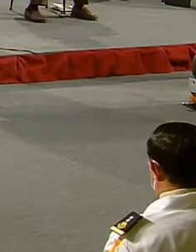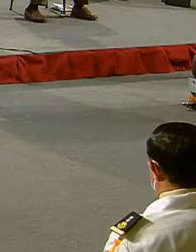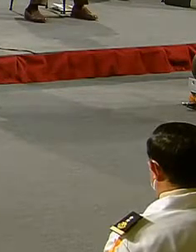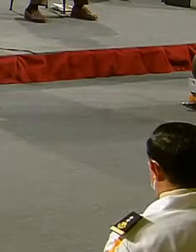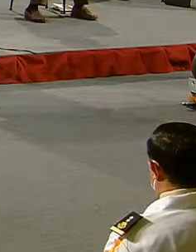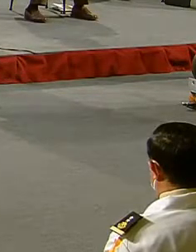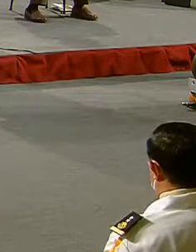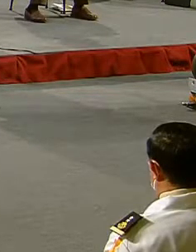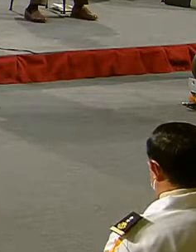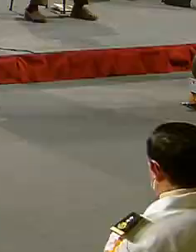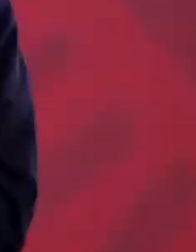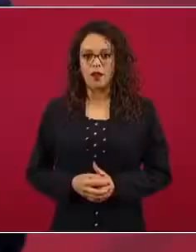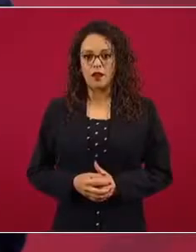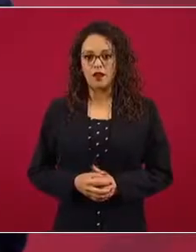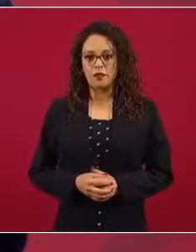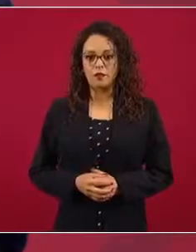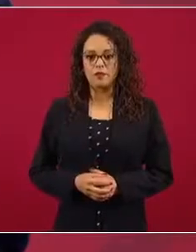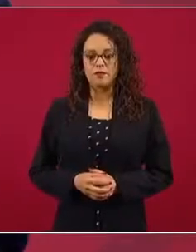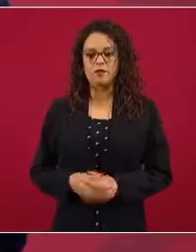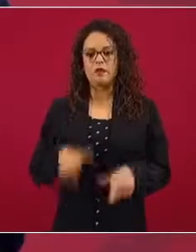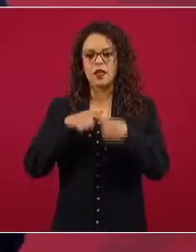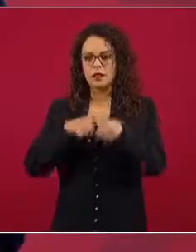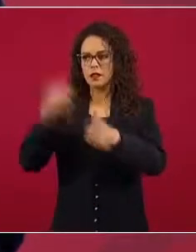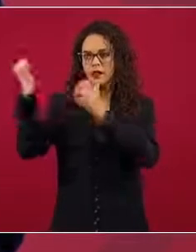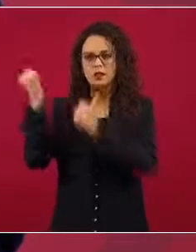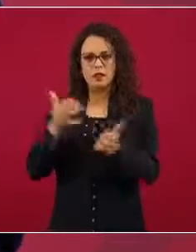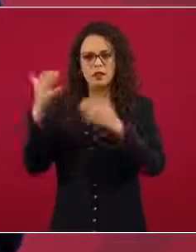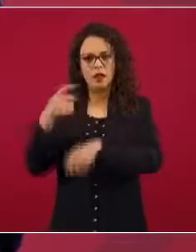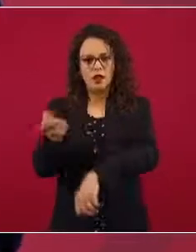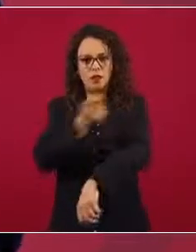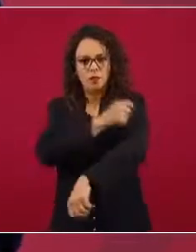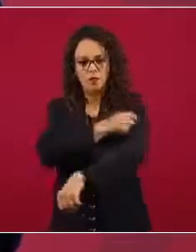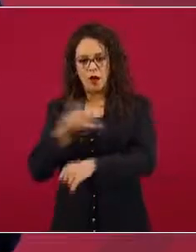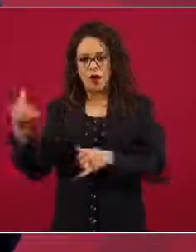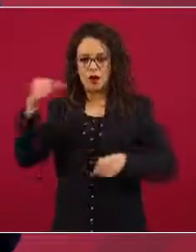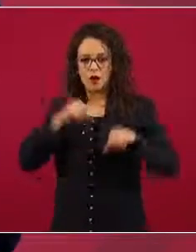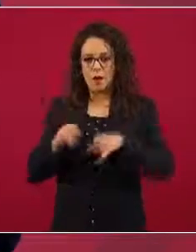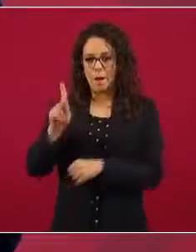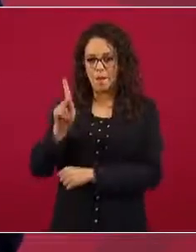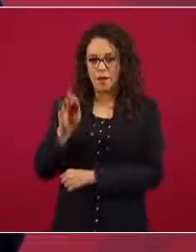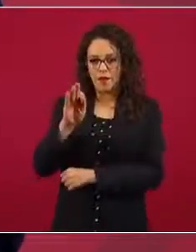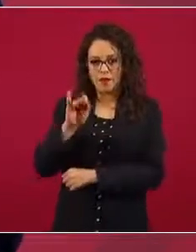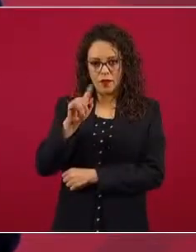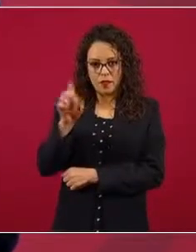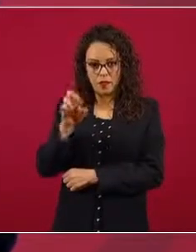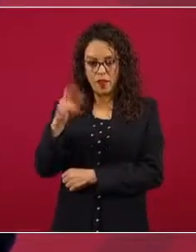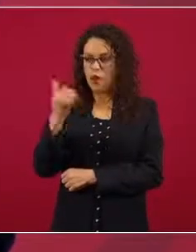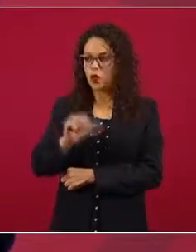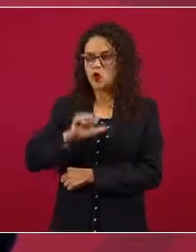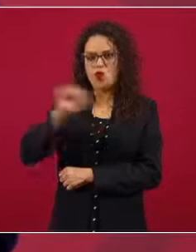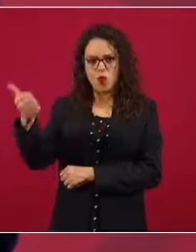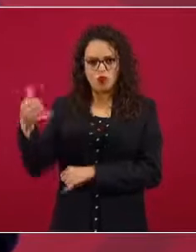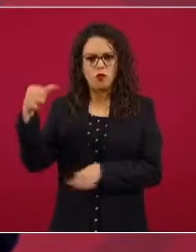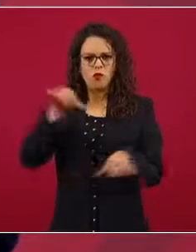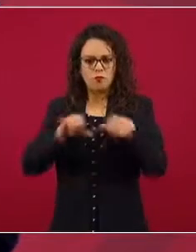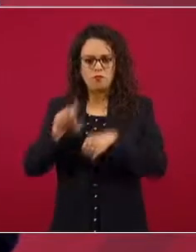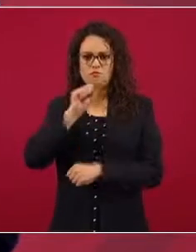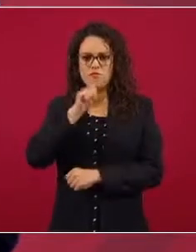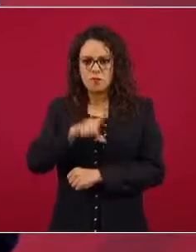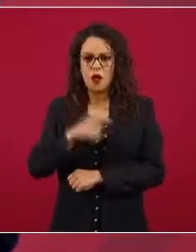apoyo, la colaboración de otros gobiernos con los que tenemos